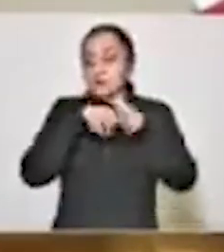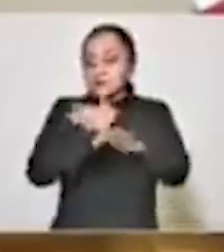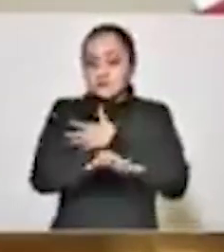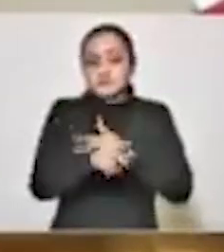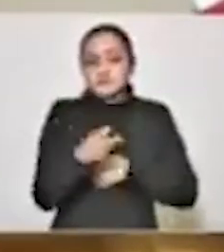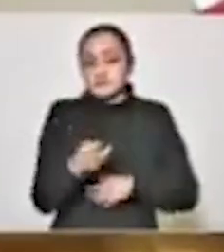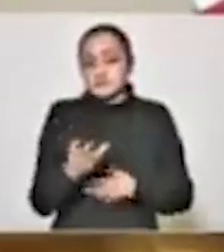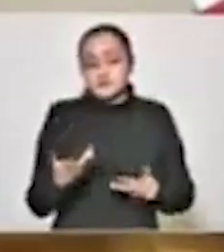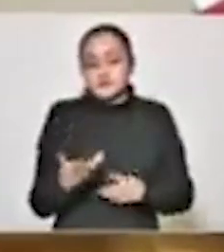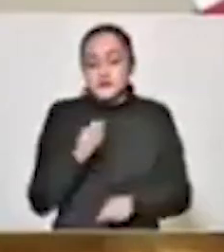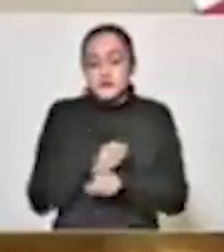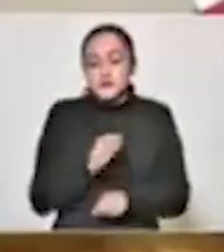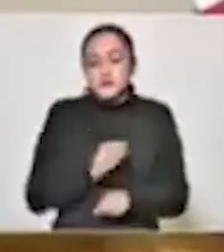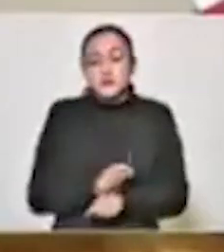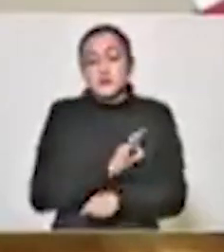y